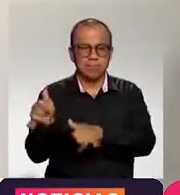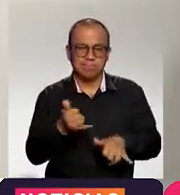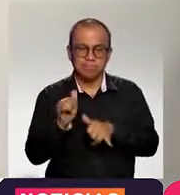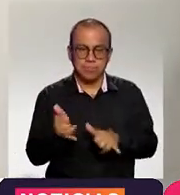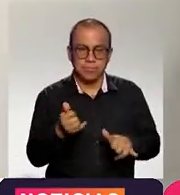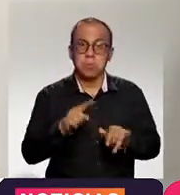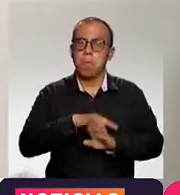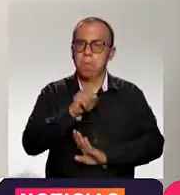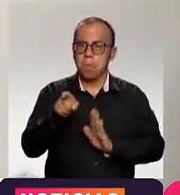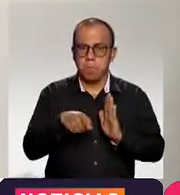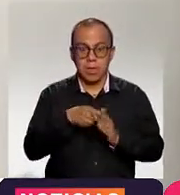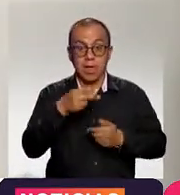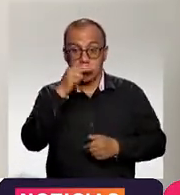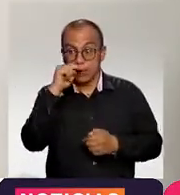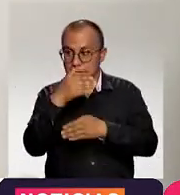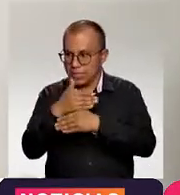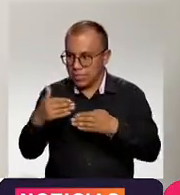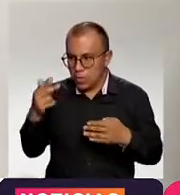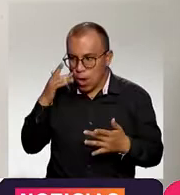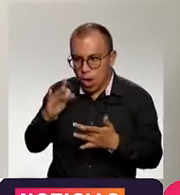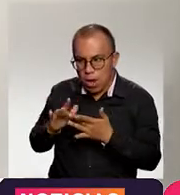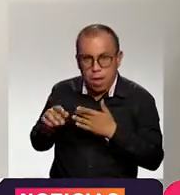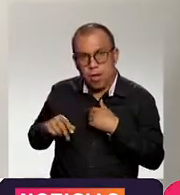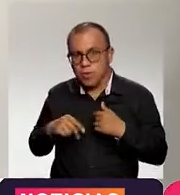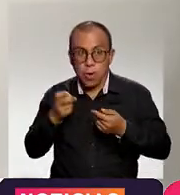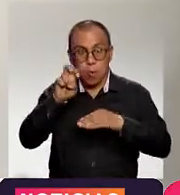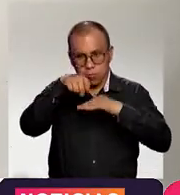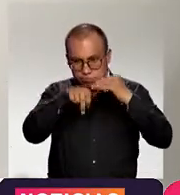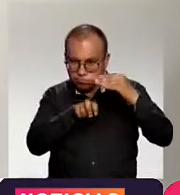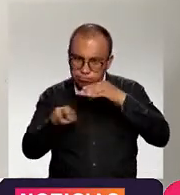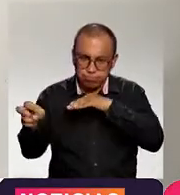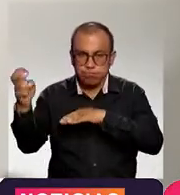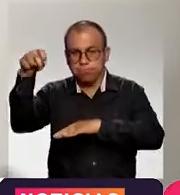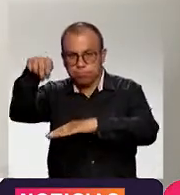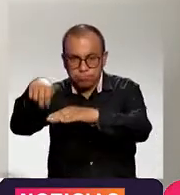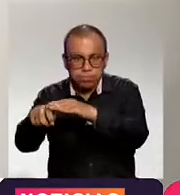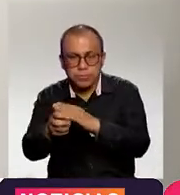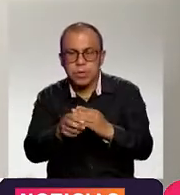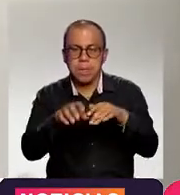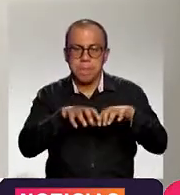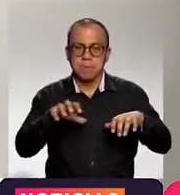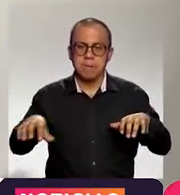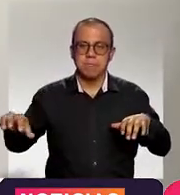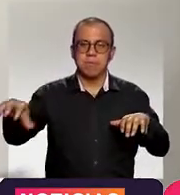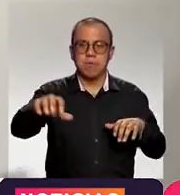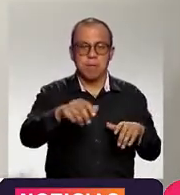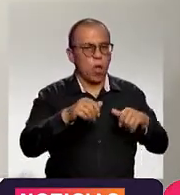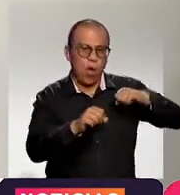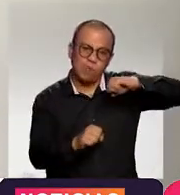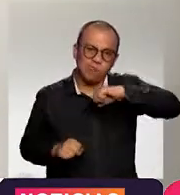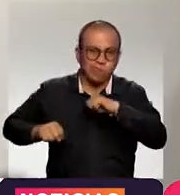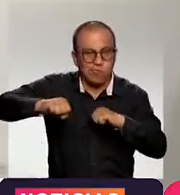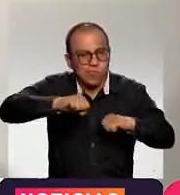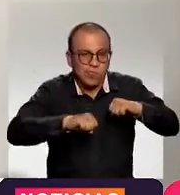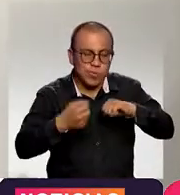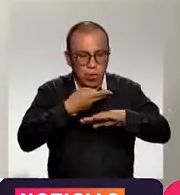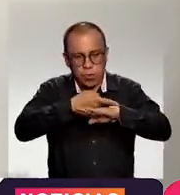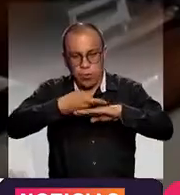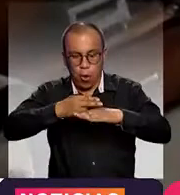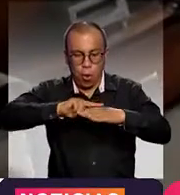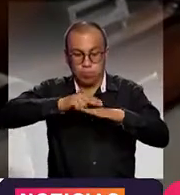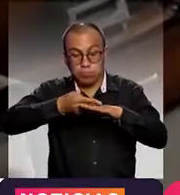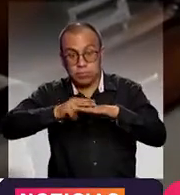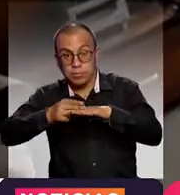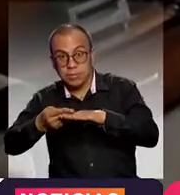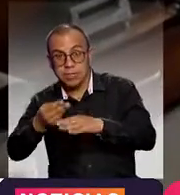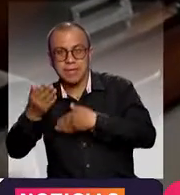en donde ponemos al niño a pasar por estos diferentes obstáculos, sea arrastrándose, sea saltando, sea girando.